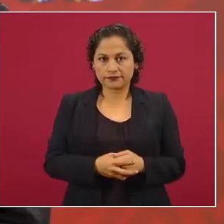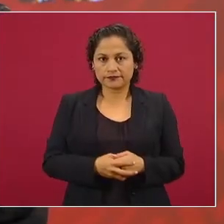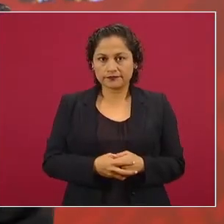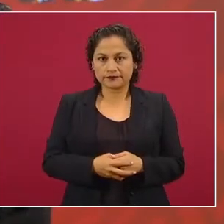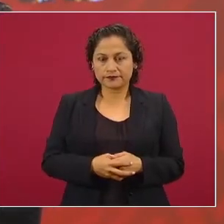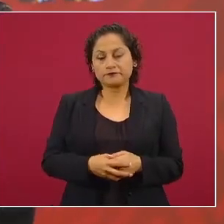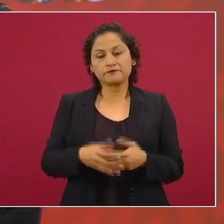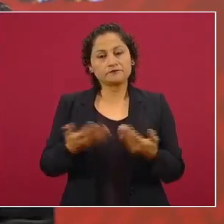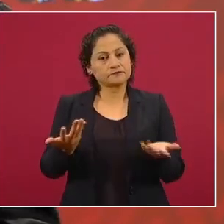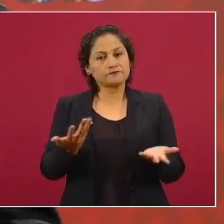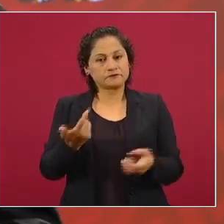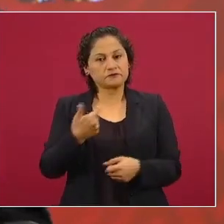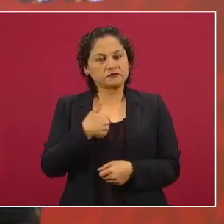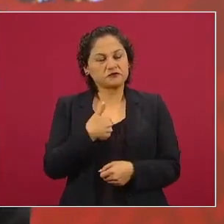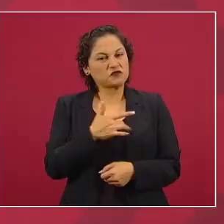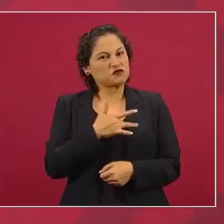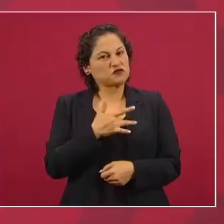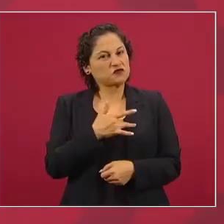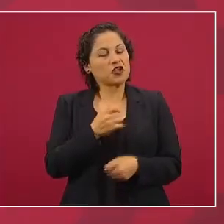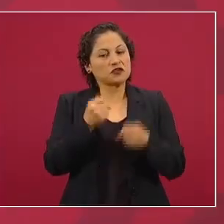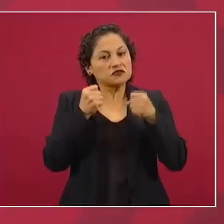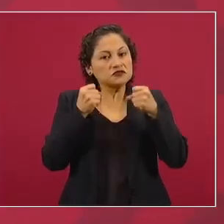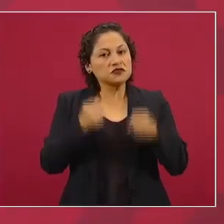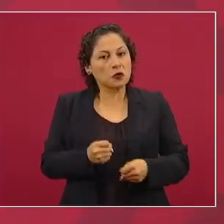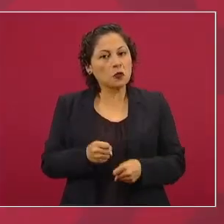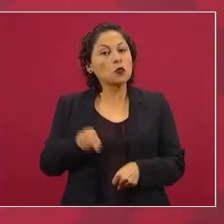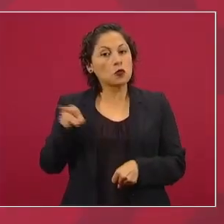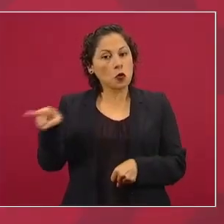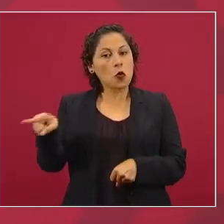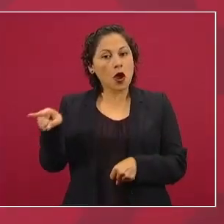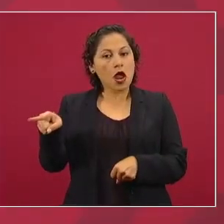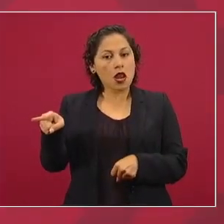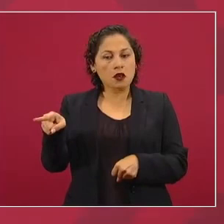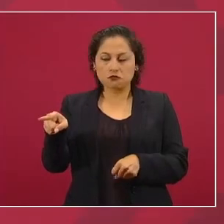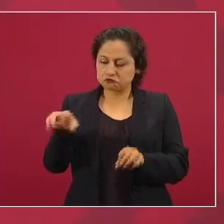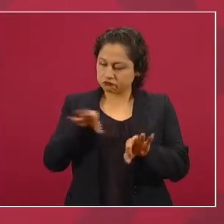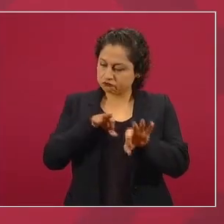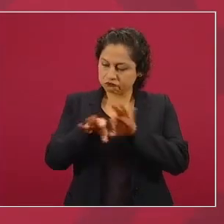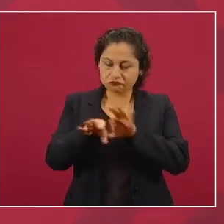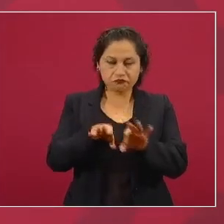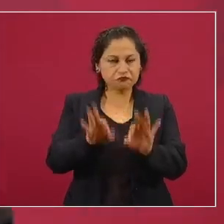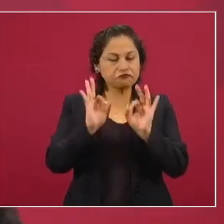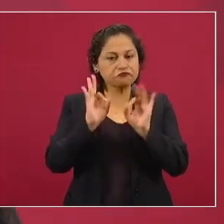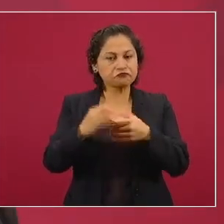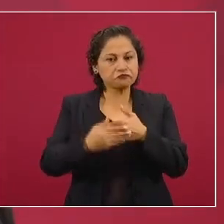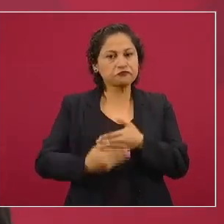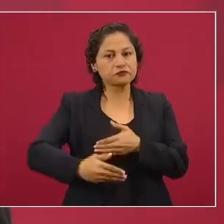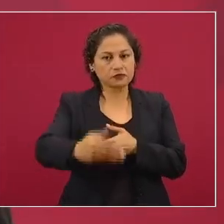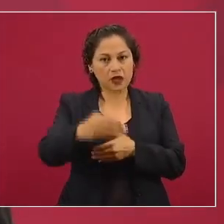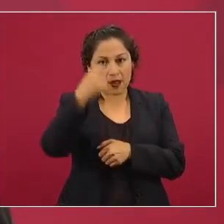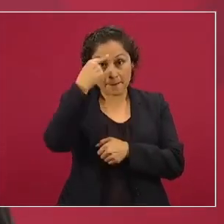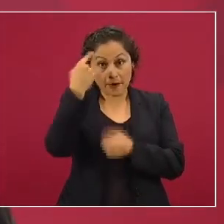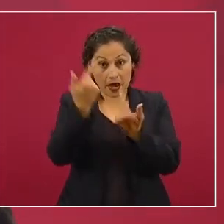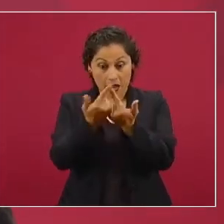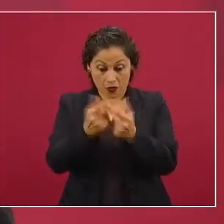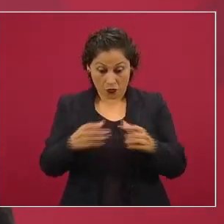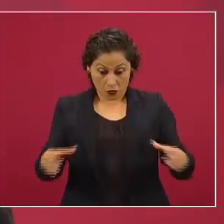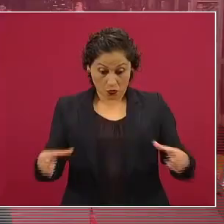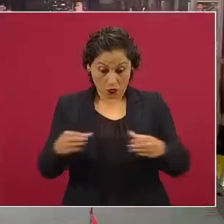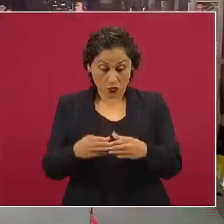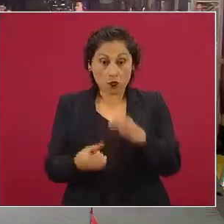y estoy seguro que él va a hacer un buen trabajo para consolidar esta corporación.